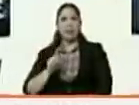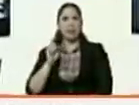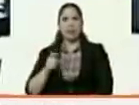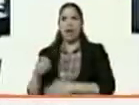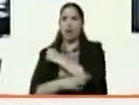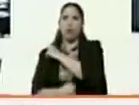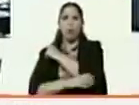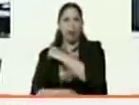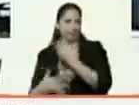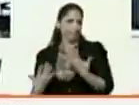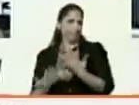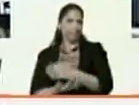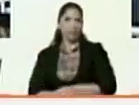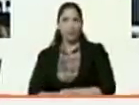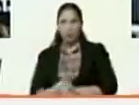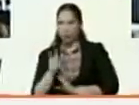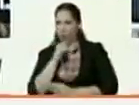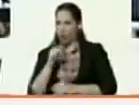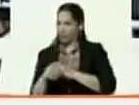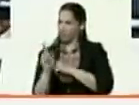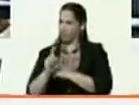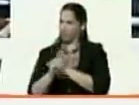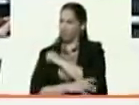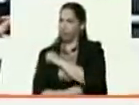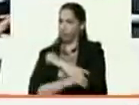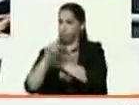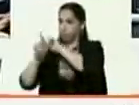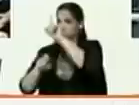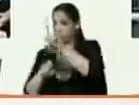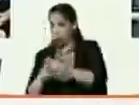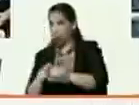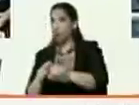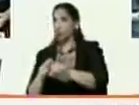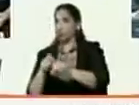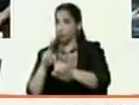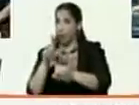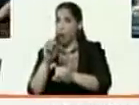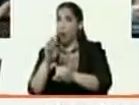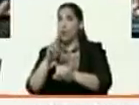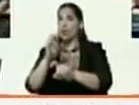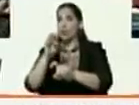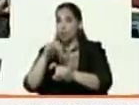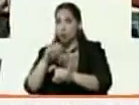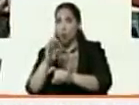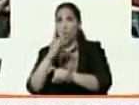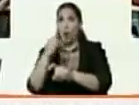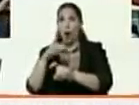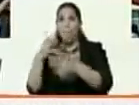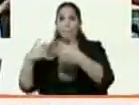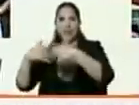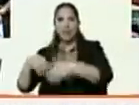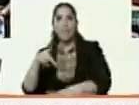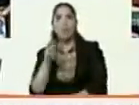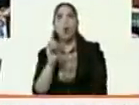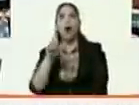Freddy. No tiene necesidad de robar, pregúntenle a Lorenzo Mendoza. Si tiene necesidad de